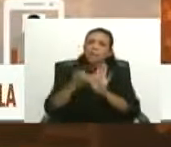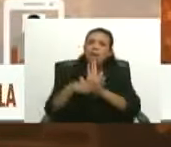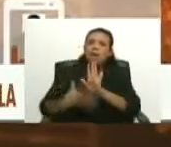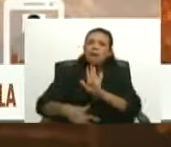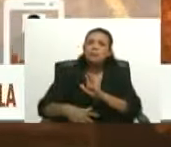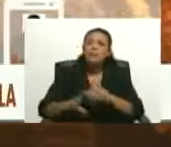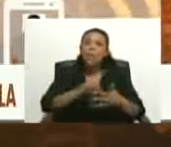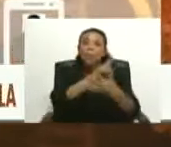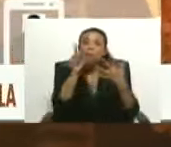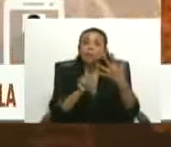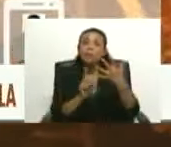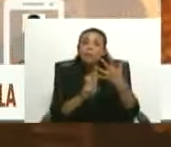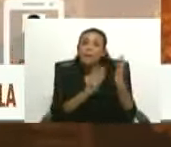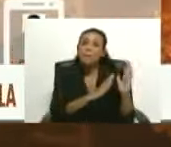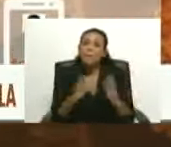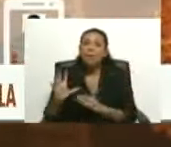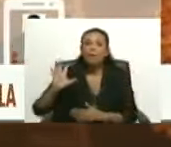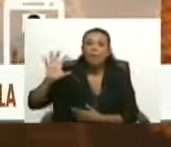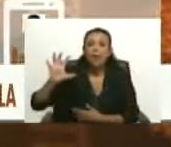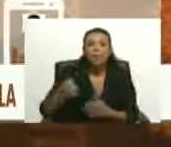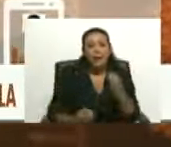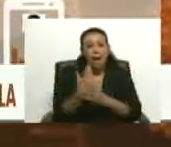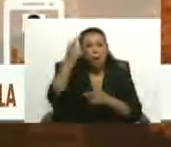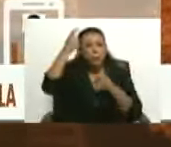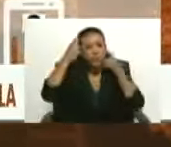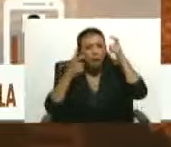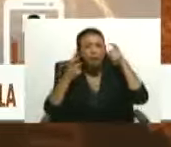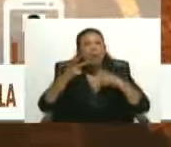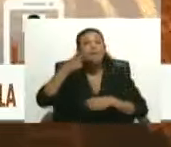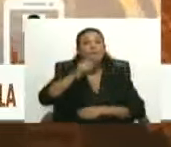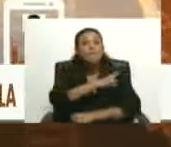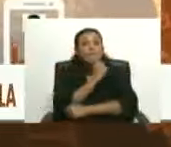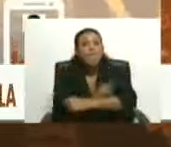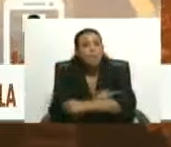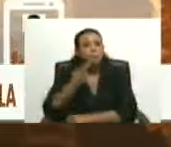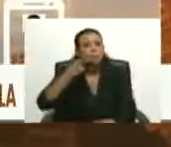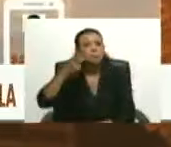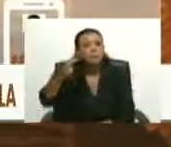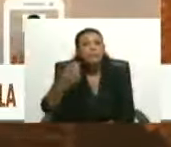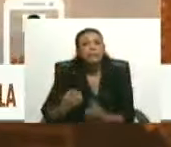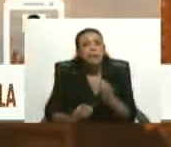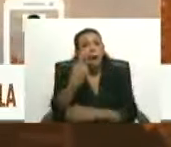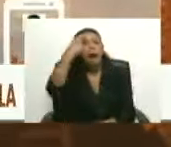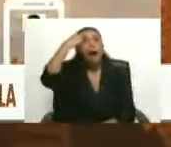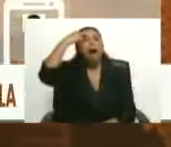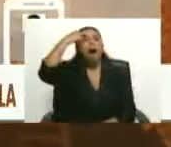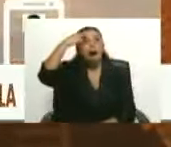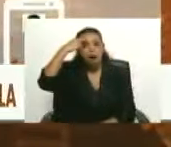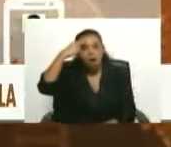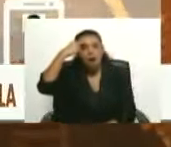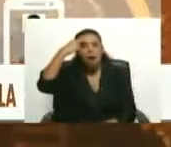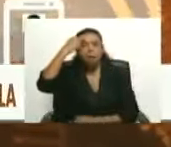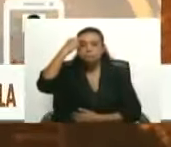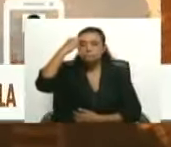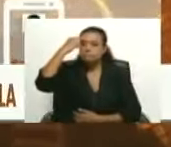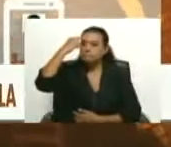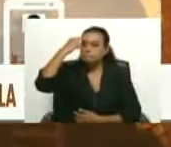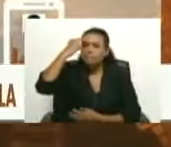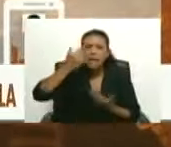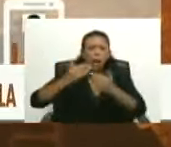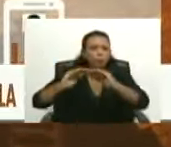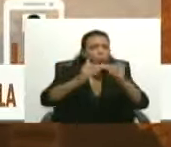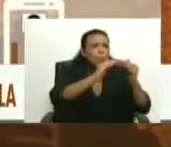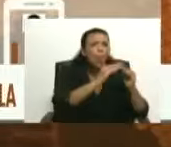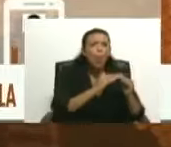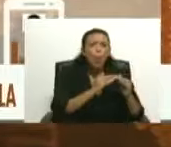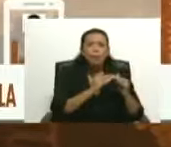objetivo 5 del plan de la patria, una fuerza política que crea conciencia desde lo territorial,